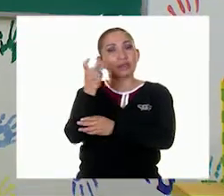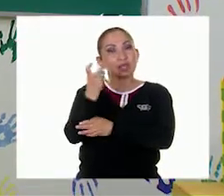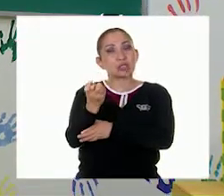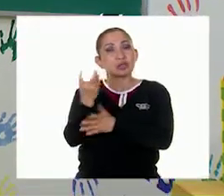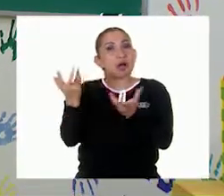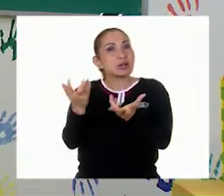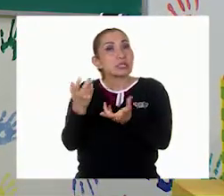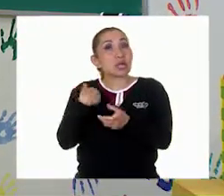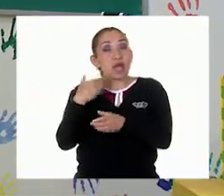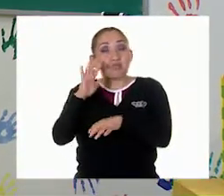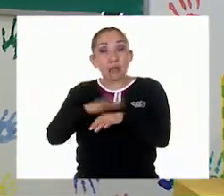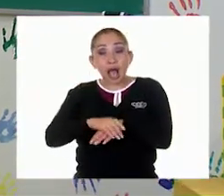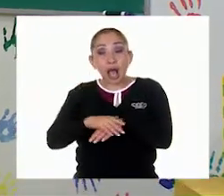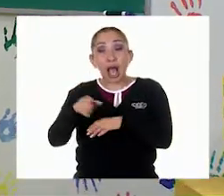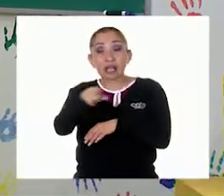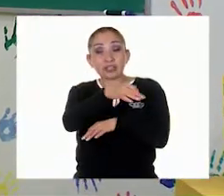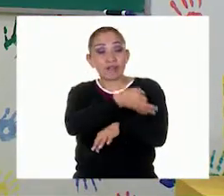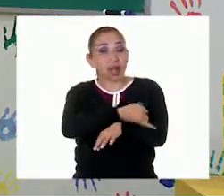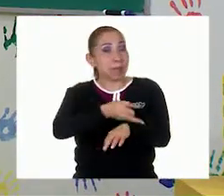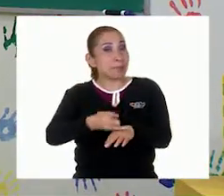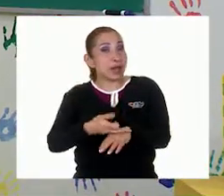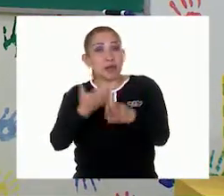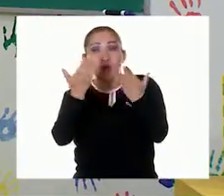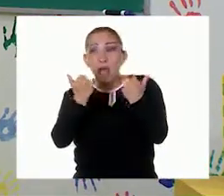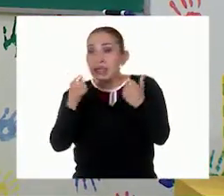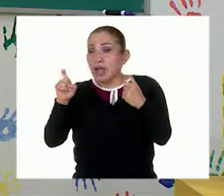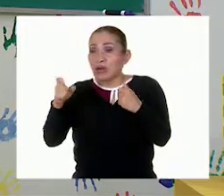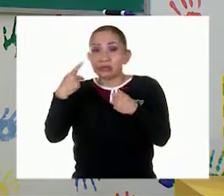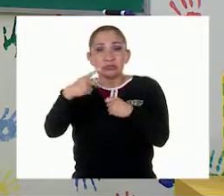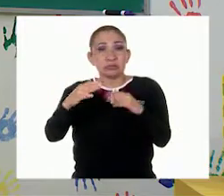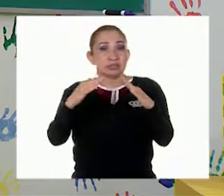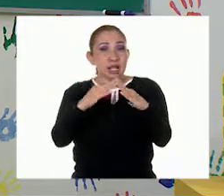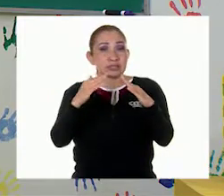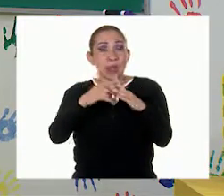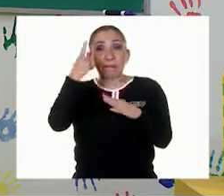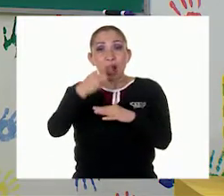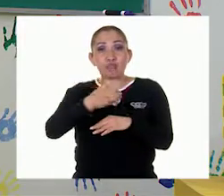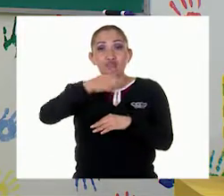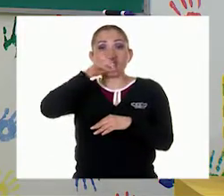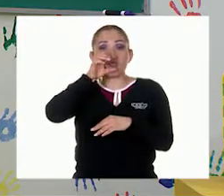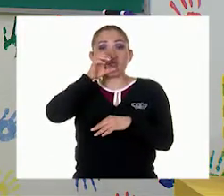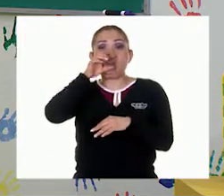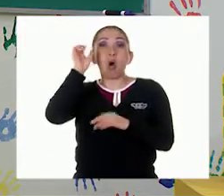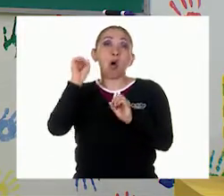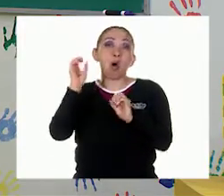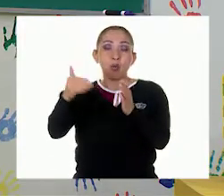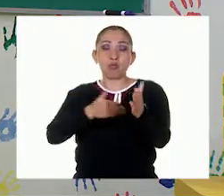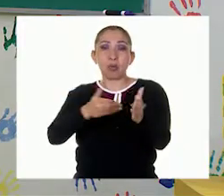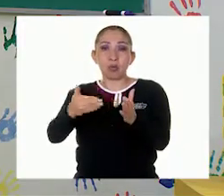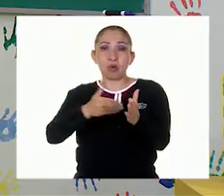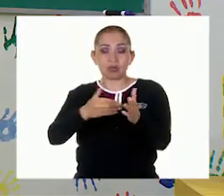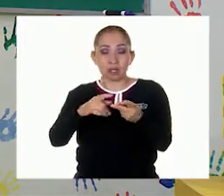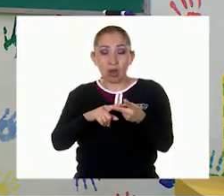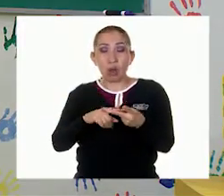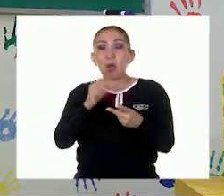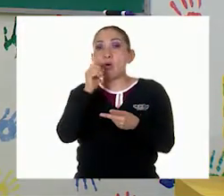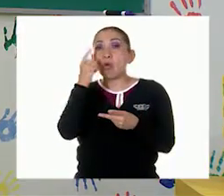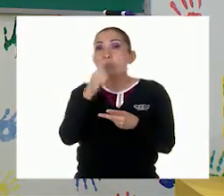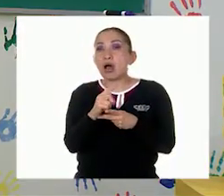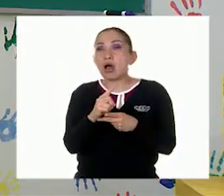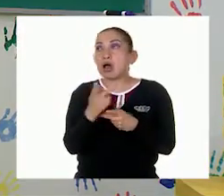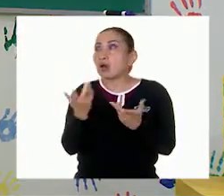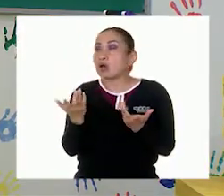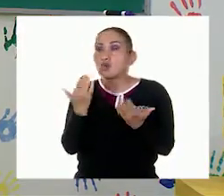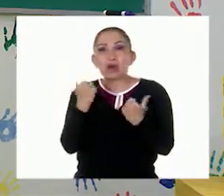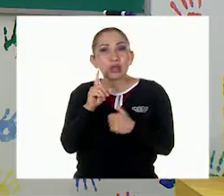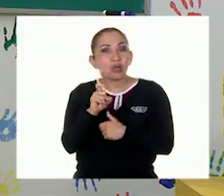supuesto, provoca que cada vez más familias no tengan agua para beber, para preparar sus alimentos y, por supuesto,